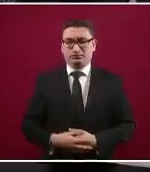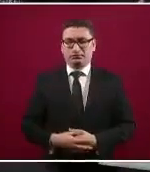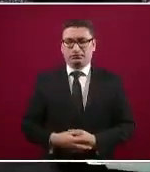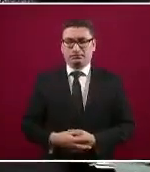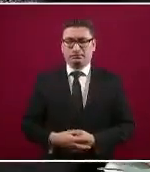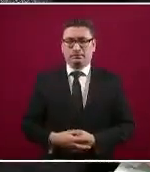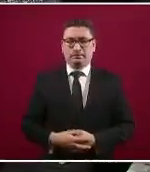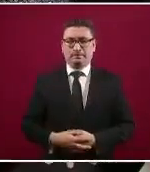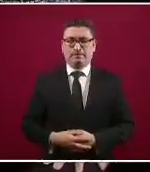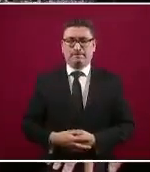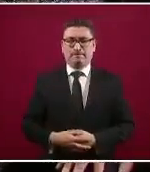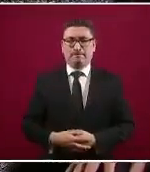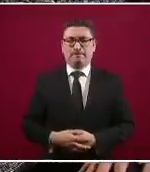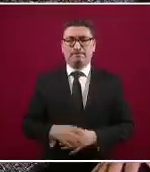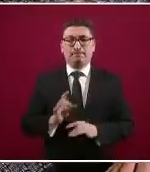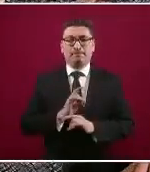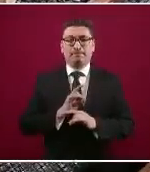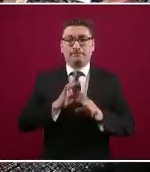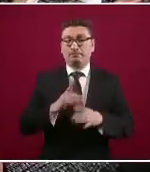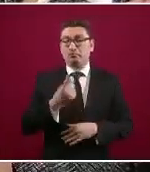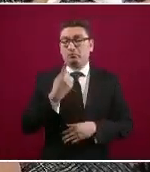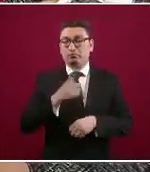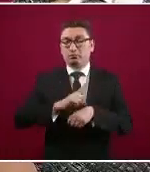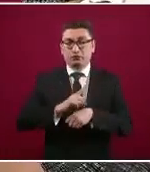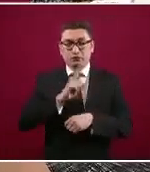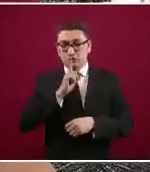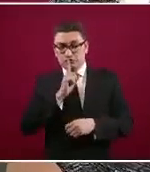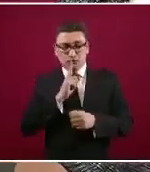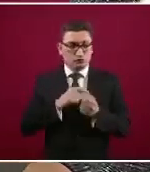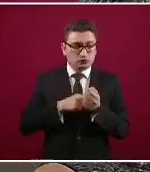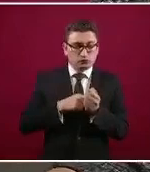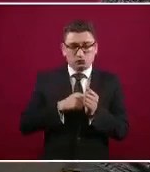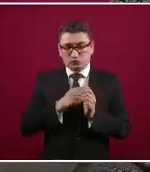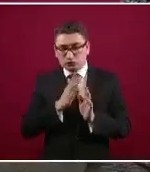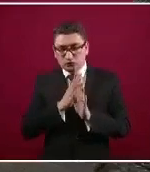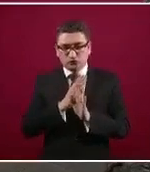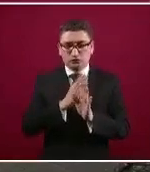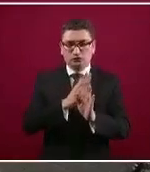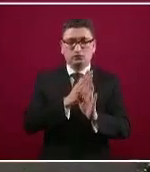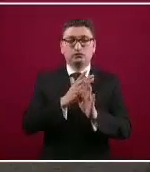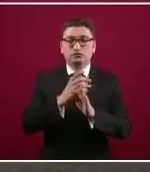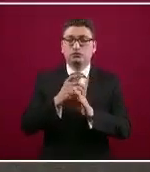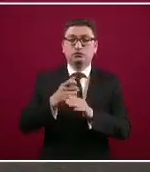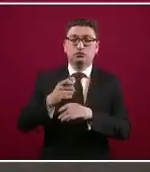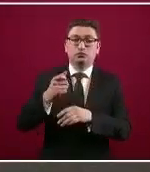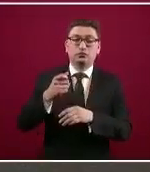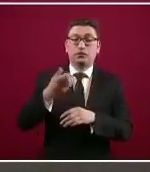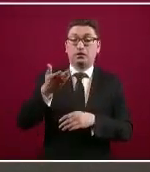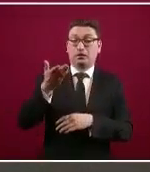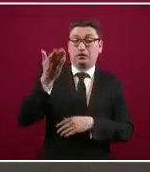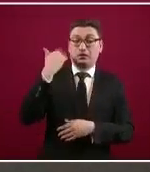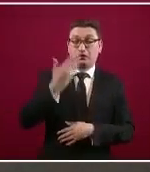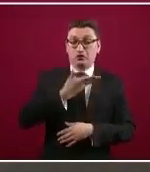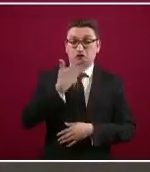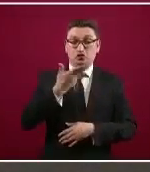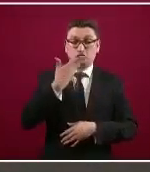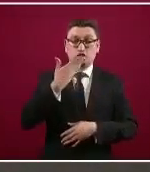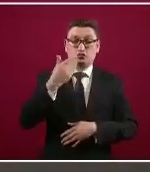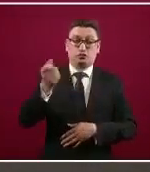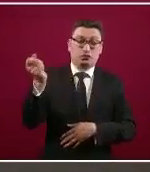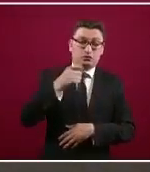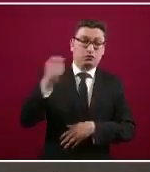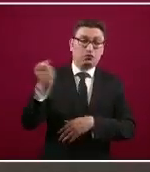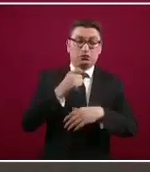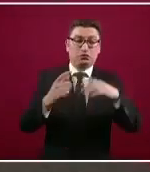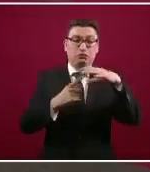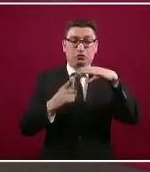Un día, en sigilo, no se tocaron las campanas, como era la costumbre, cada vez que se